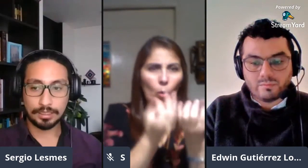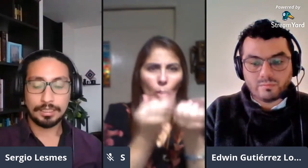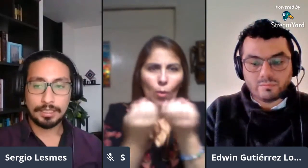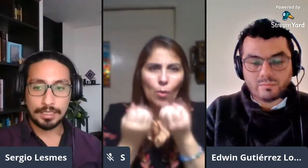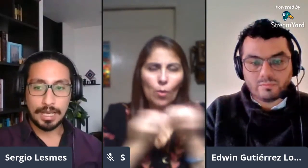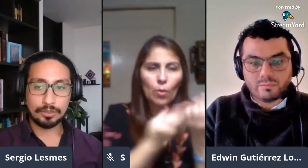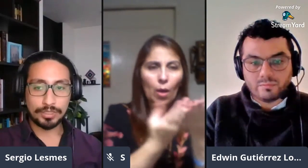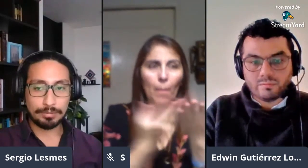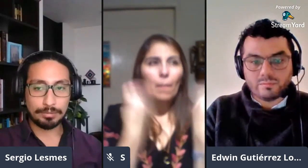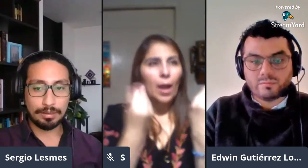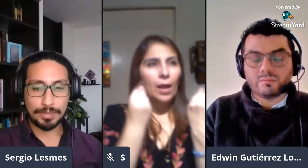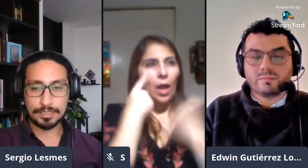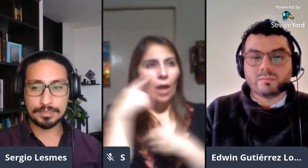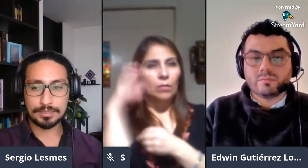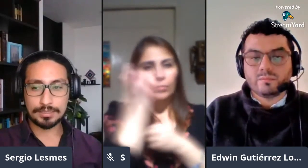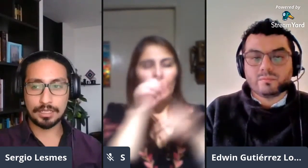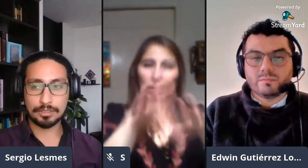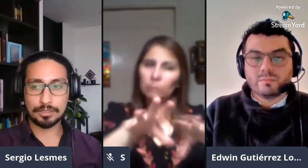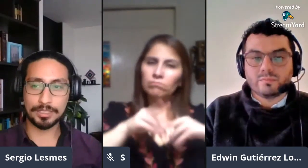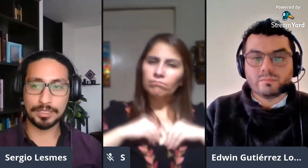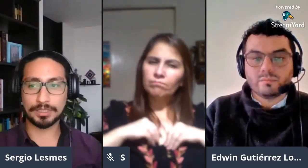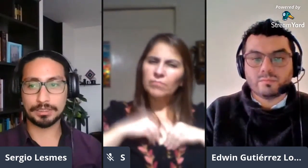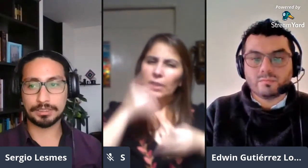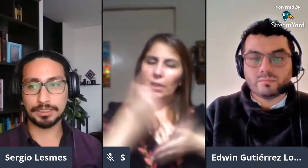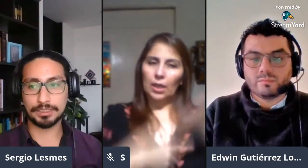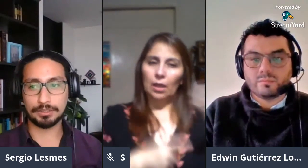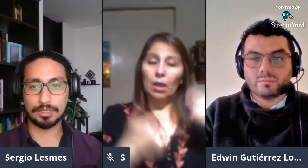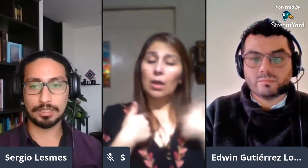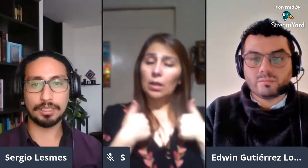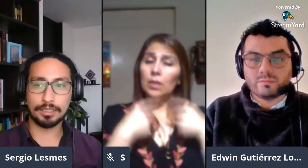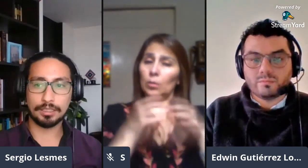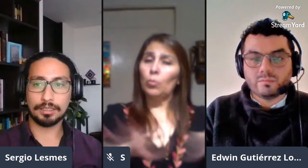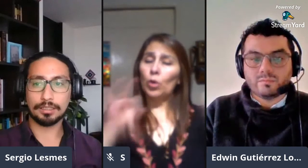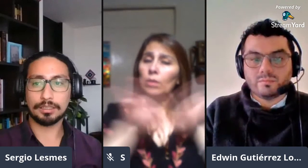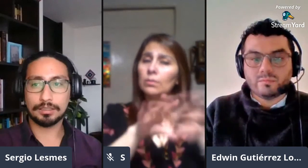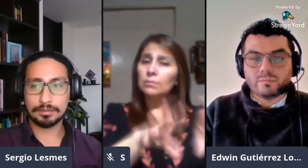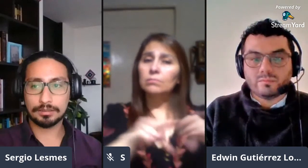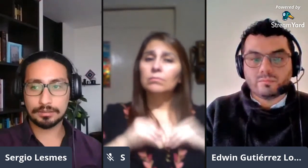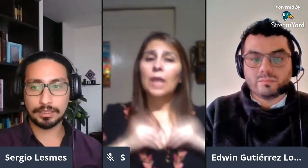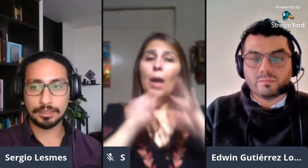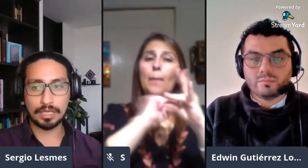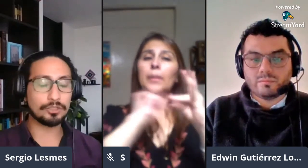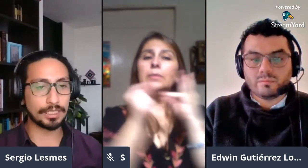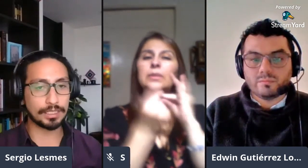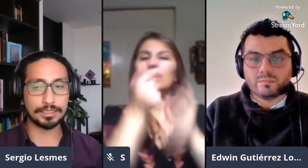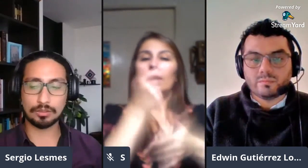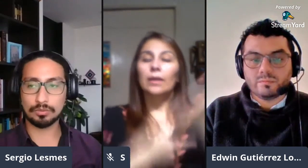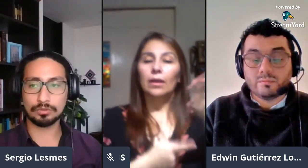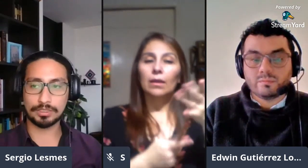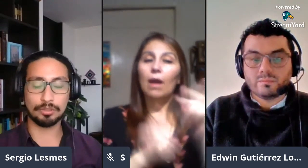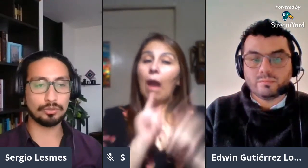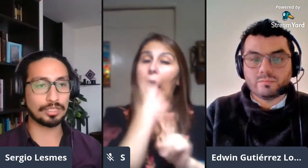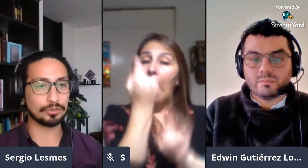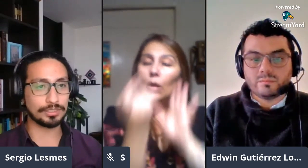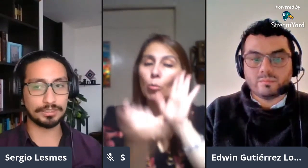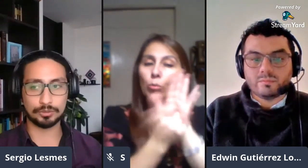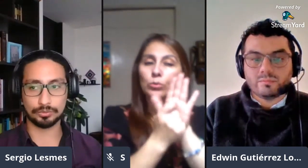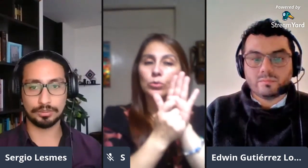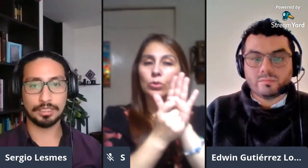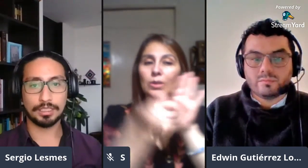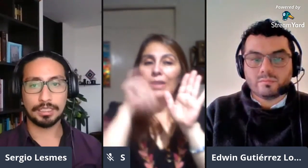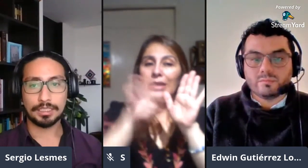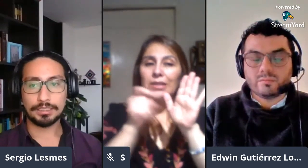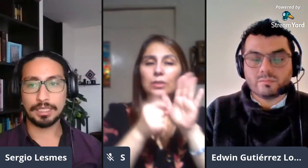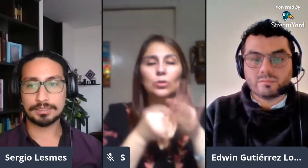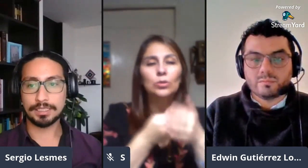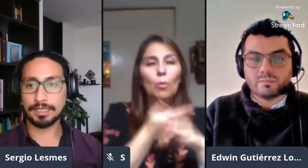asumir algo que a mí me parece necesario asumir en perspectiva de algo que yo quisiera hacer como en términos de una